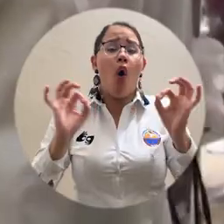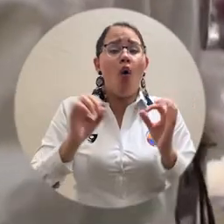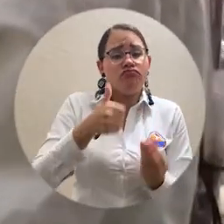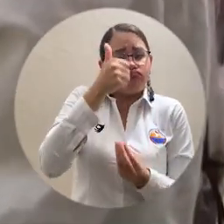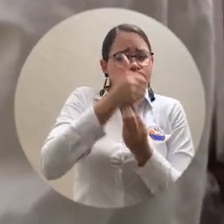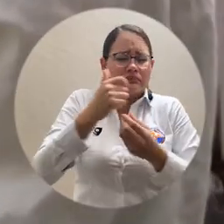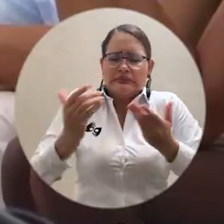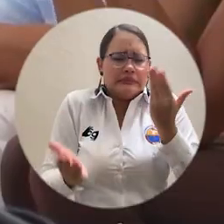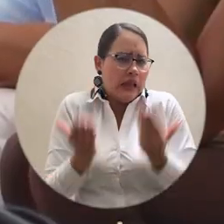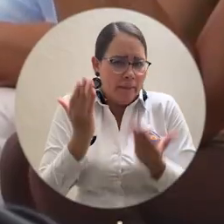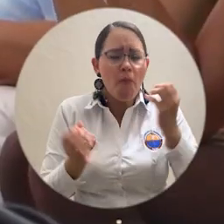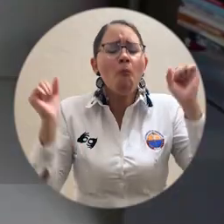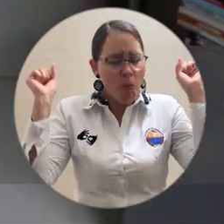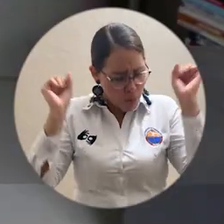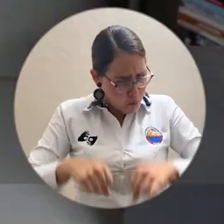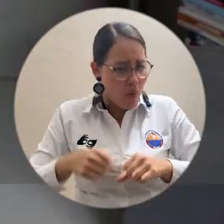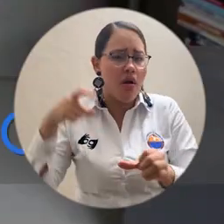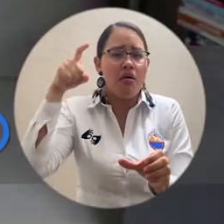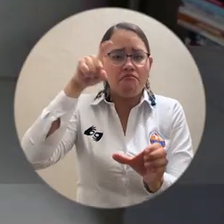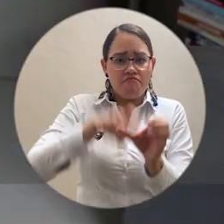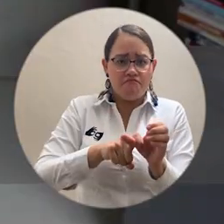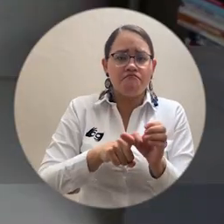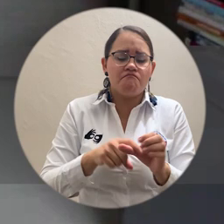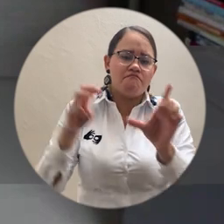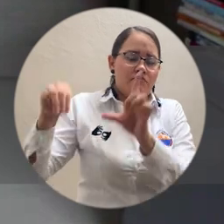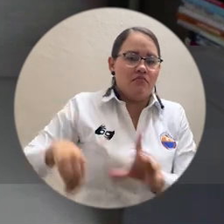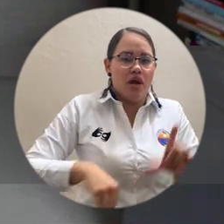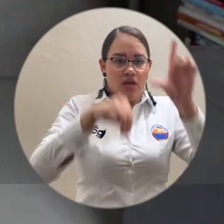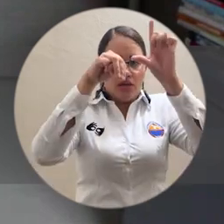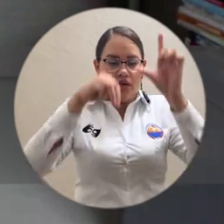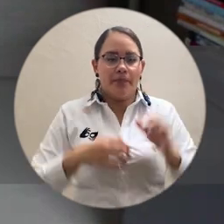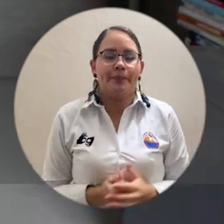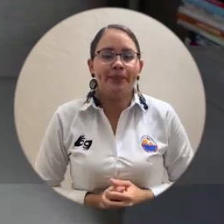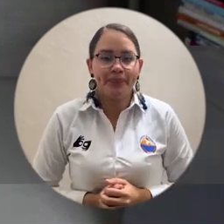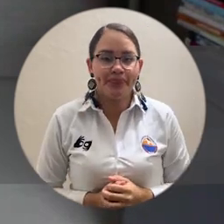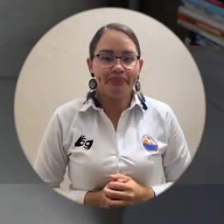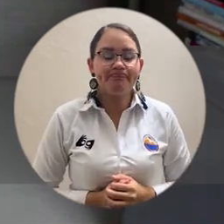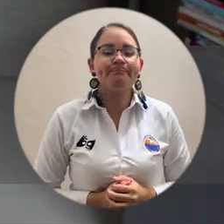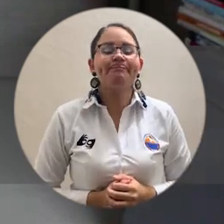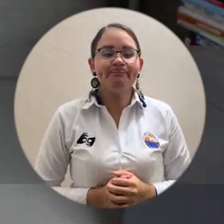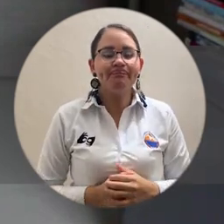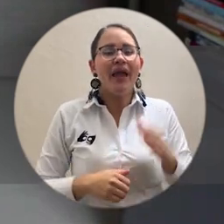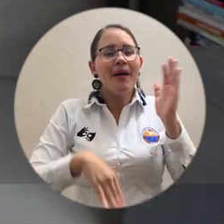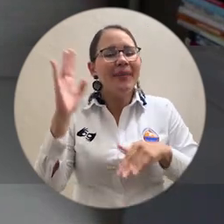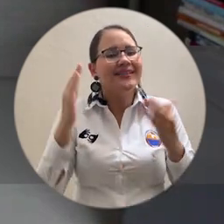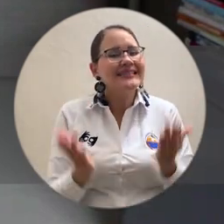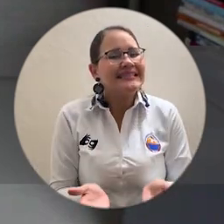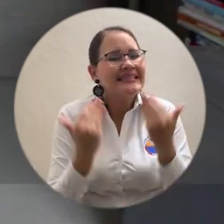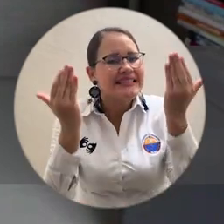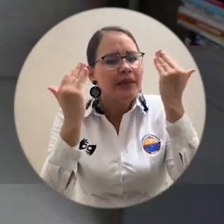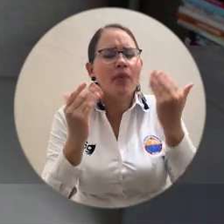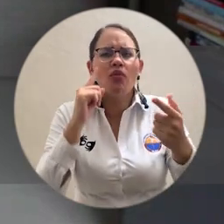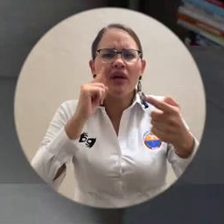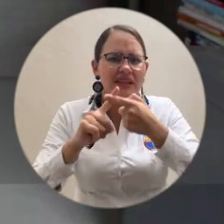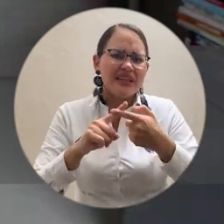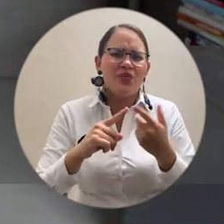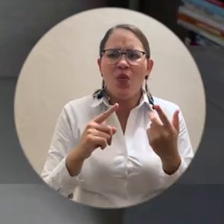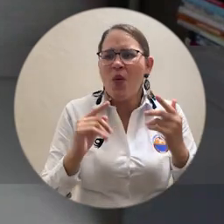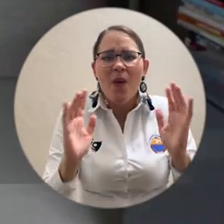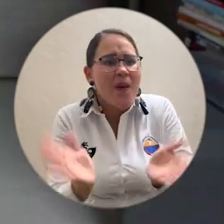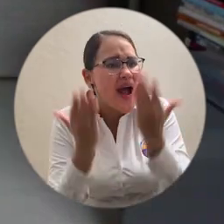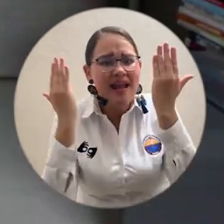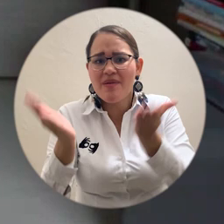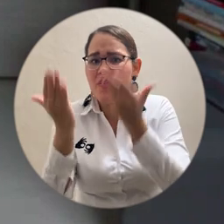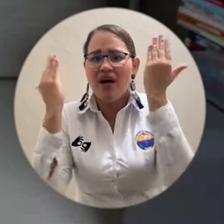de denuncia, como vehículo de controversia, como vehículo de debate para la sociedad. En ese sentido,